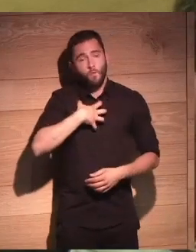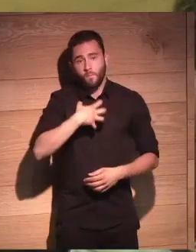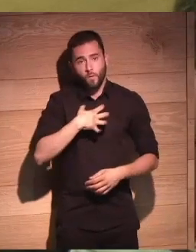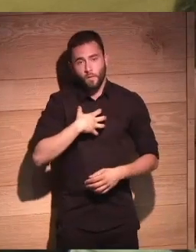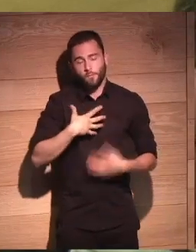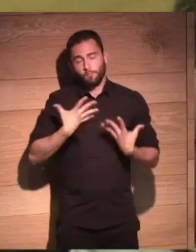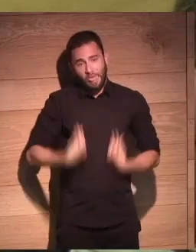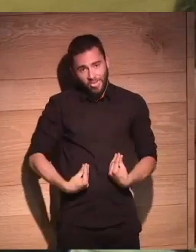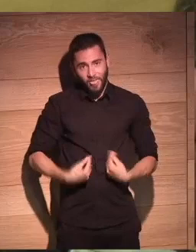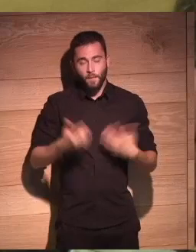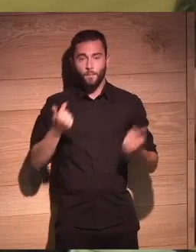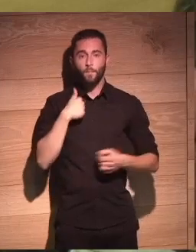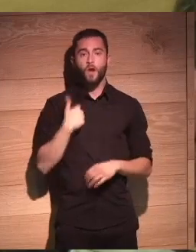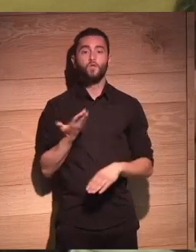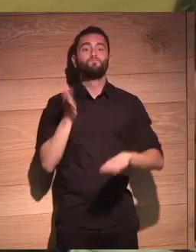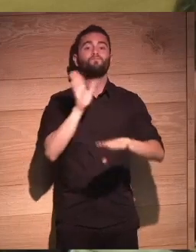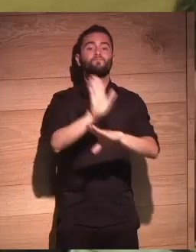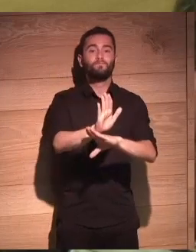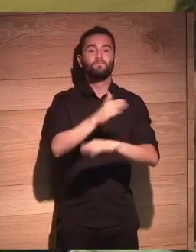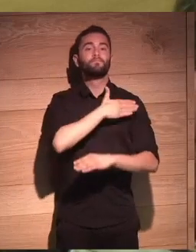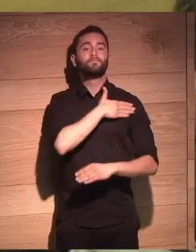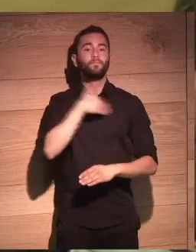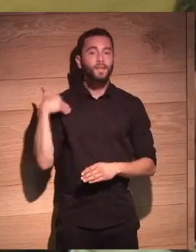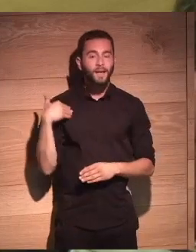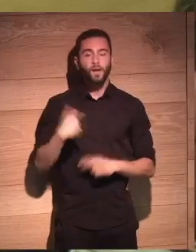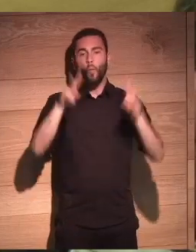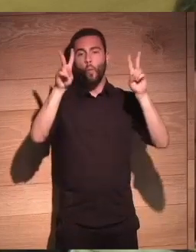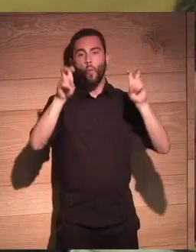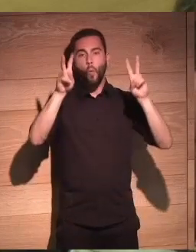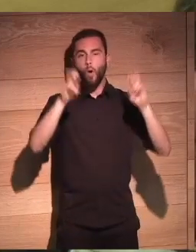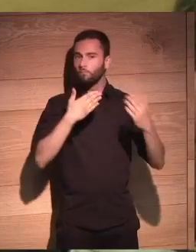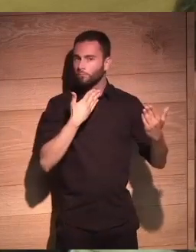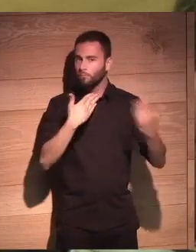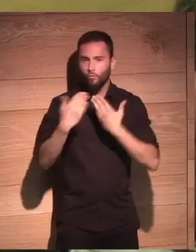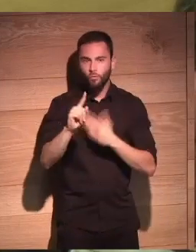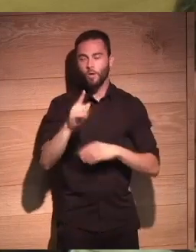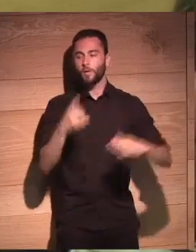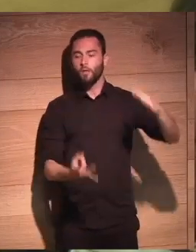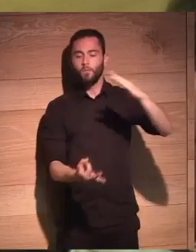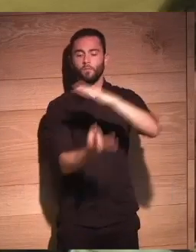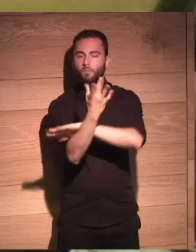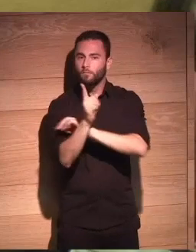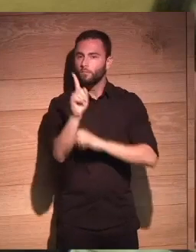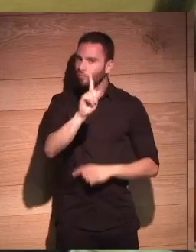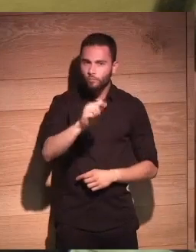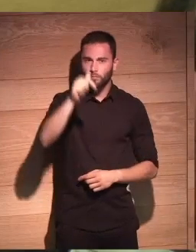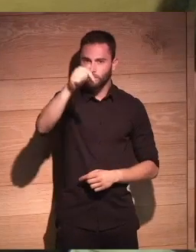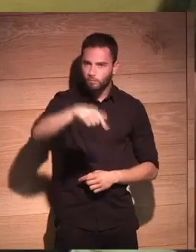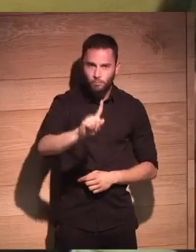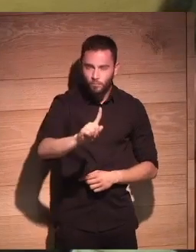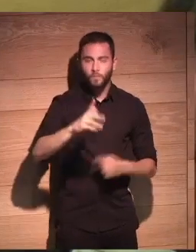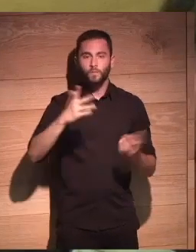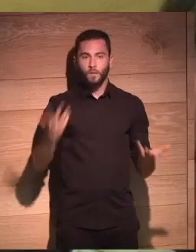lo que yo quería plantear era un tema del que no se ha hablado, no ha surgido aquí, y que precisamente me parece que